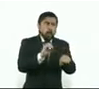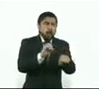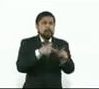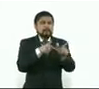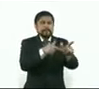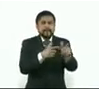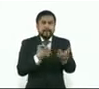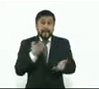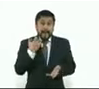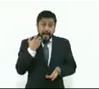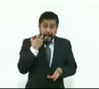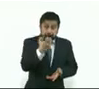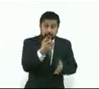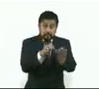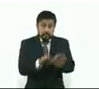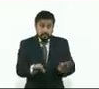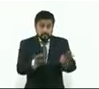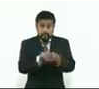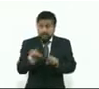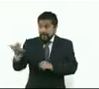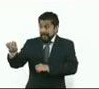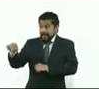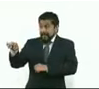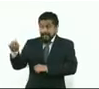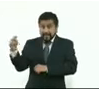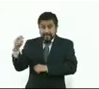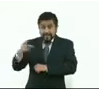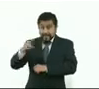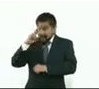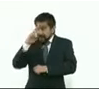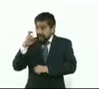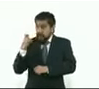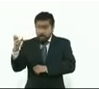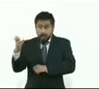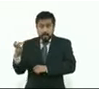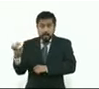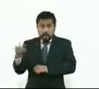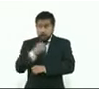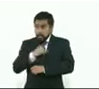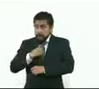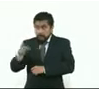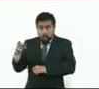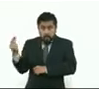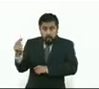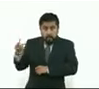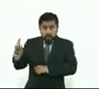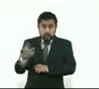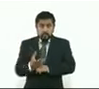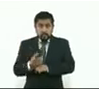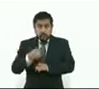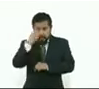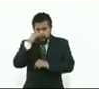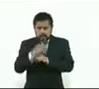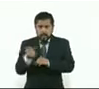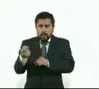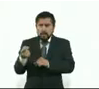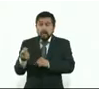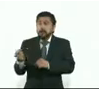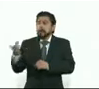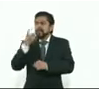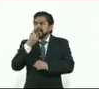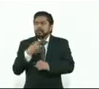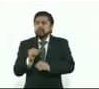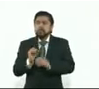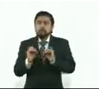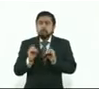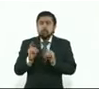ya es una resolución constitucional, entonces ellos deben ajustarse a los gastos. Es, lo pongo